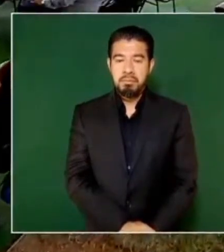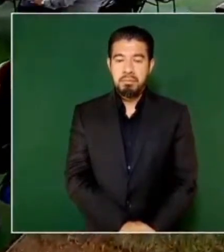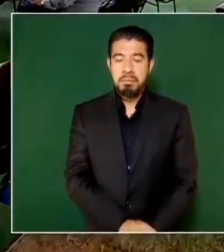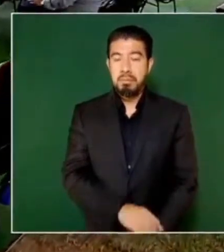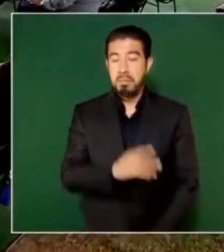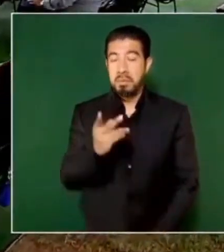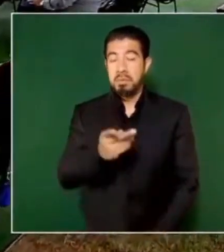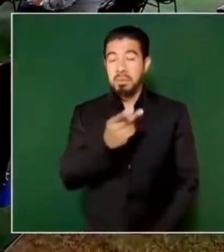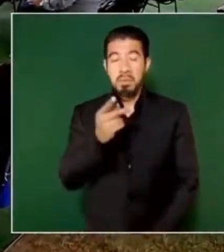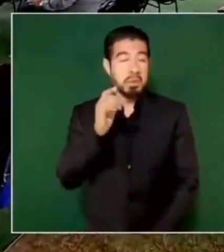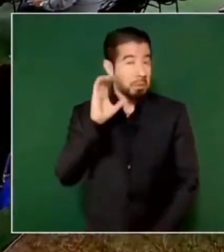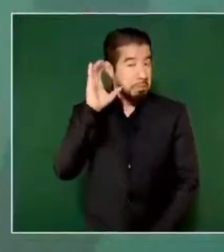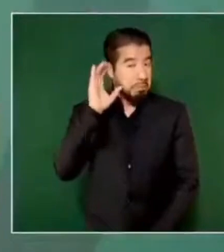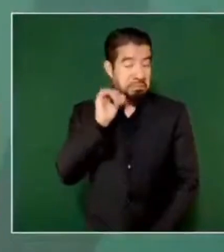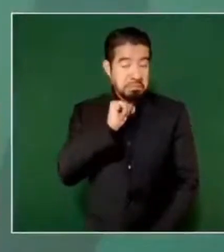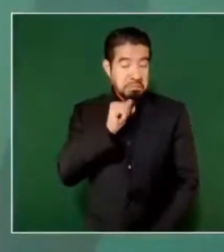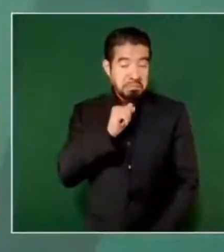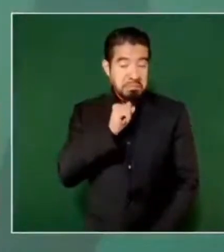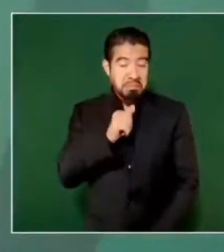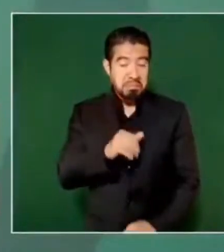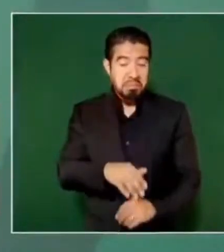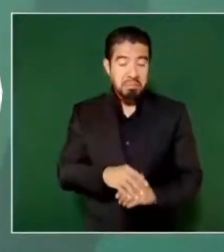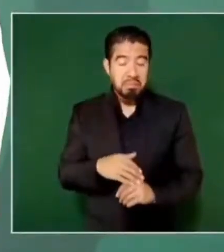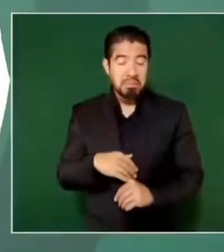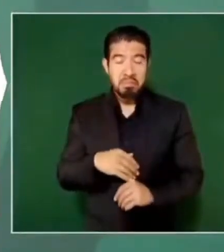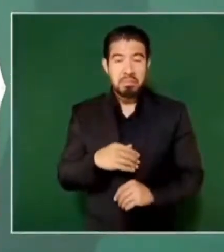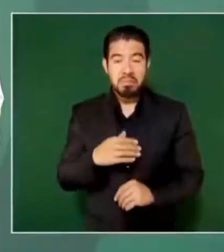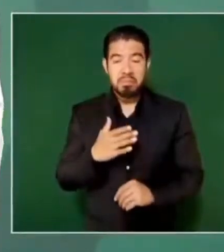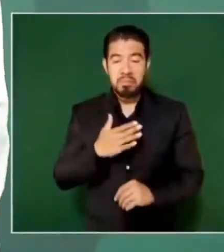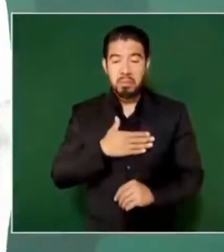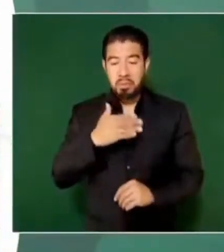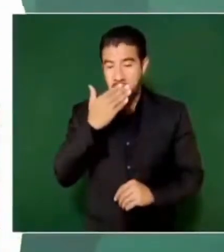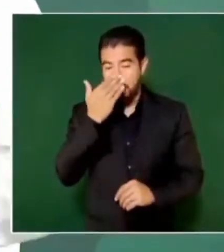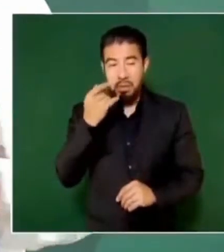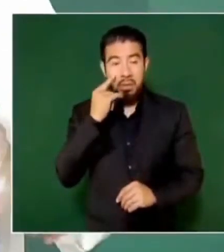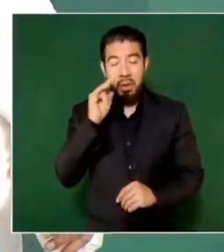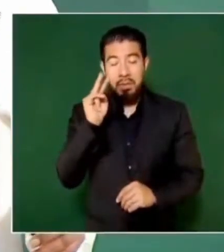lo he visto, no, pero no, yo no sé nada de eso. No,